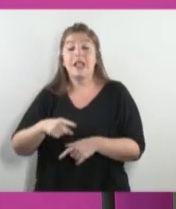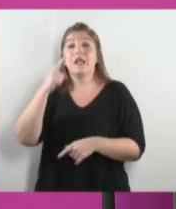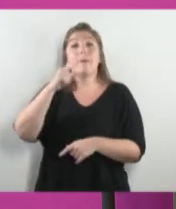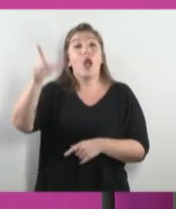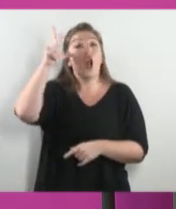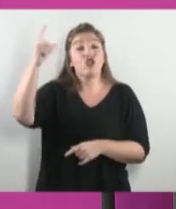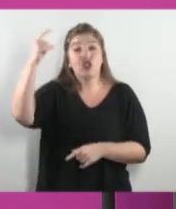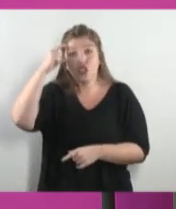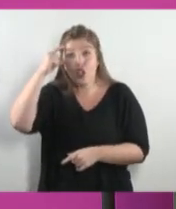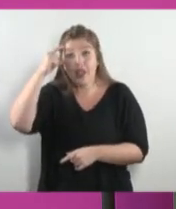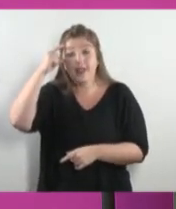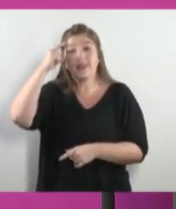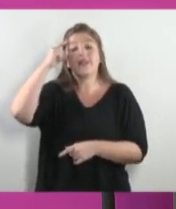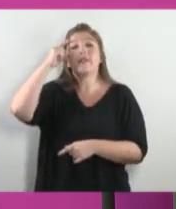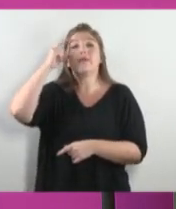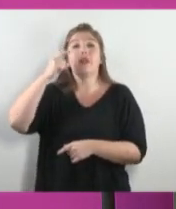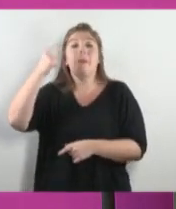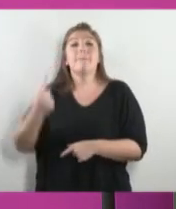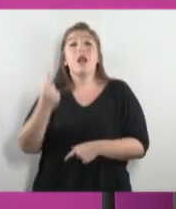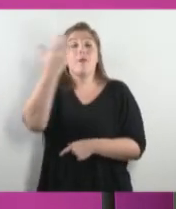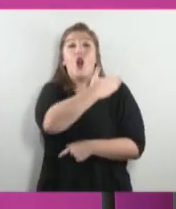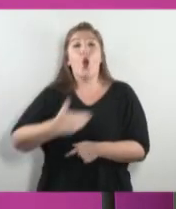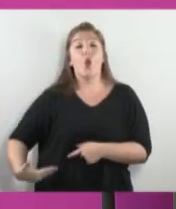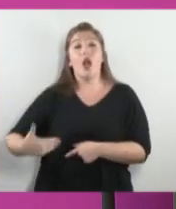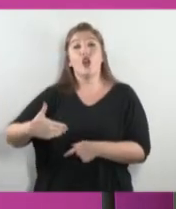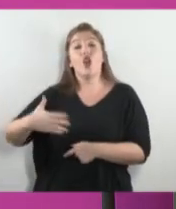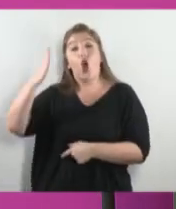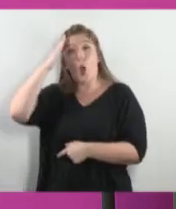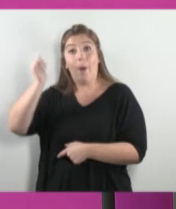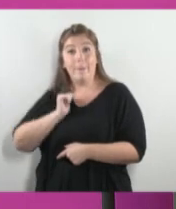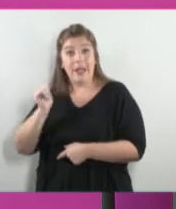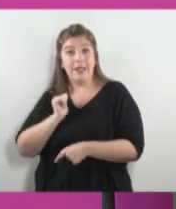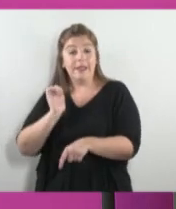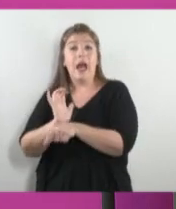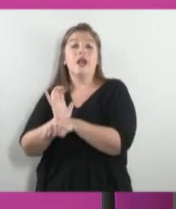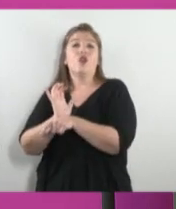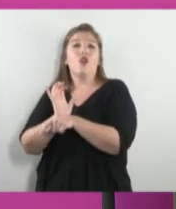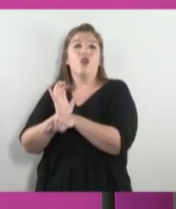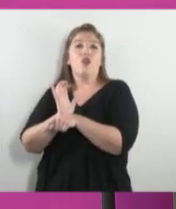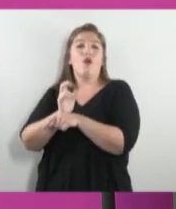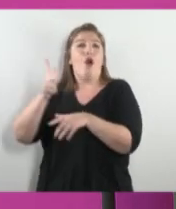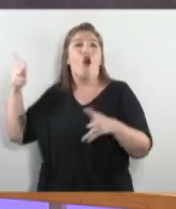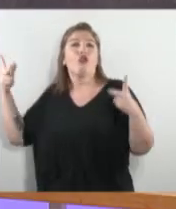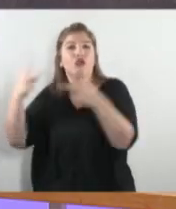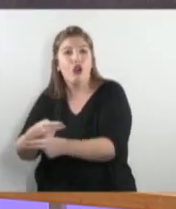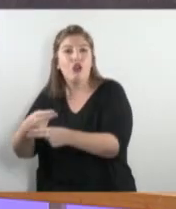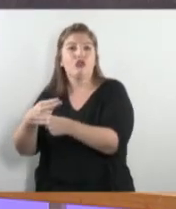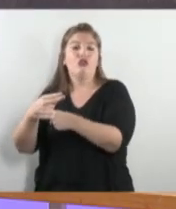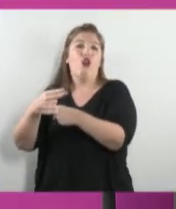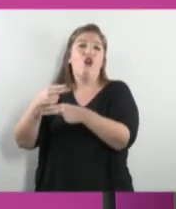1810, al primer gobierno militar, uh-huh. Sofocó los intentos contrarrevolucionarios en el interior.